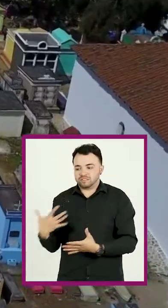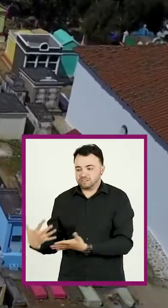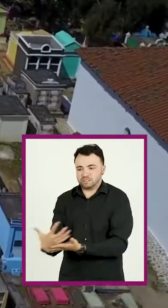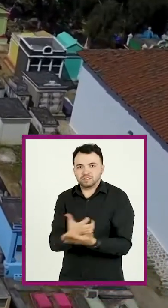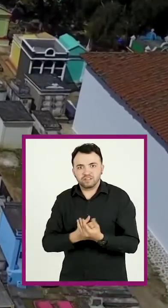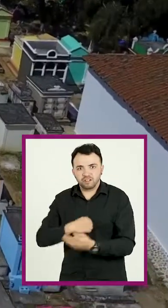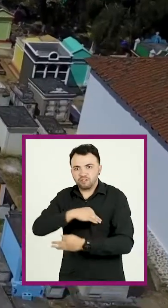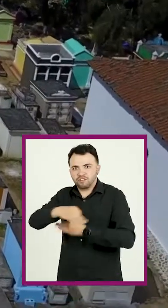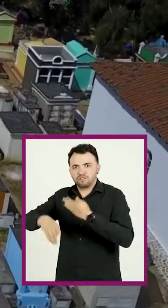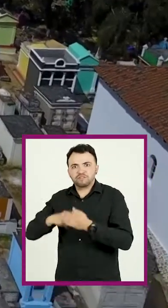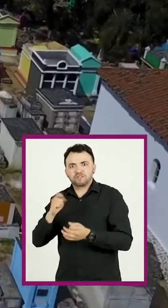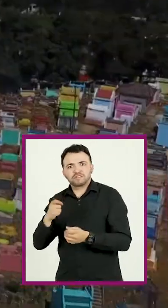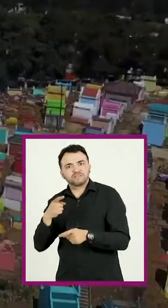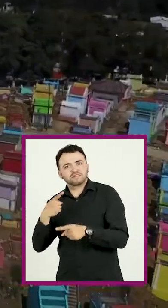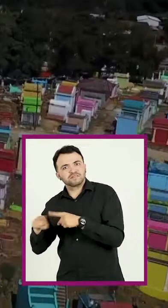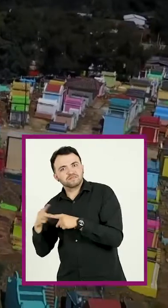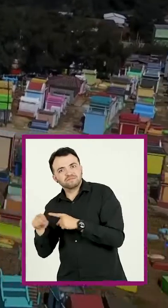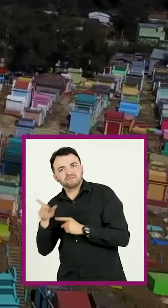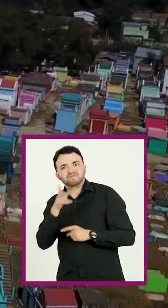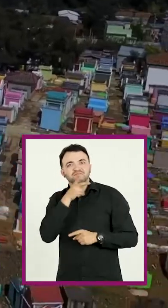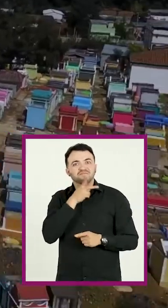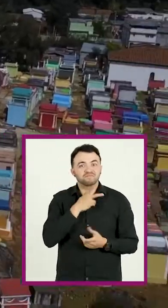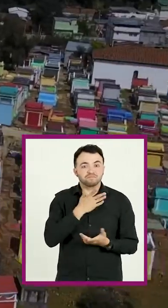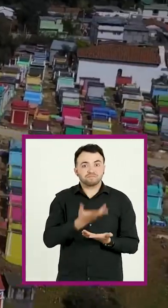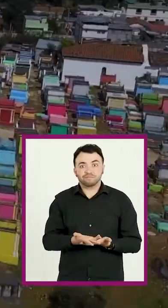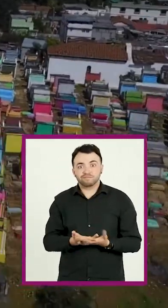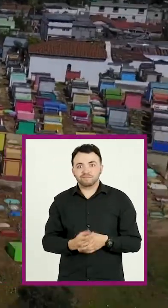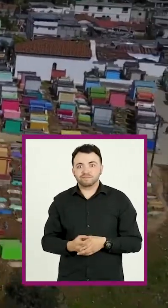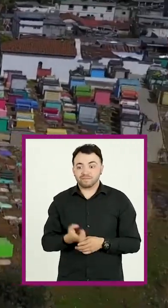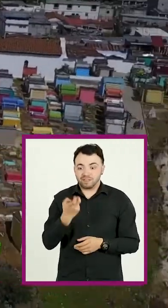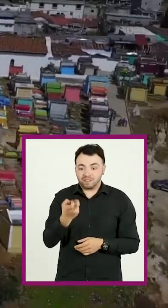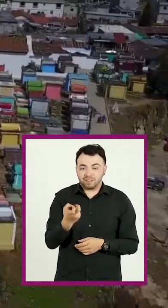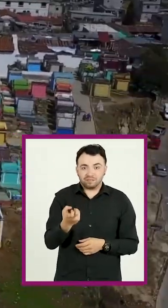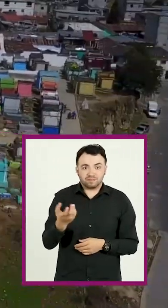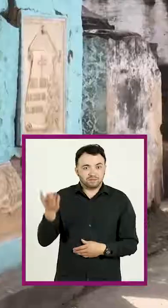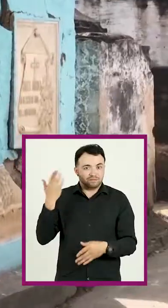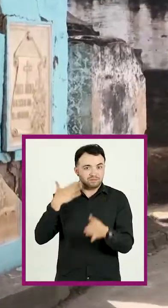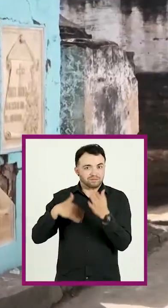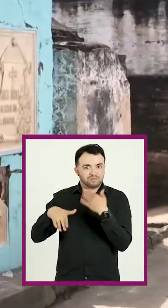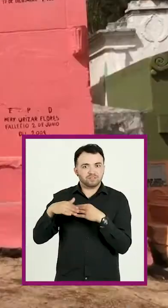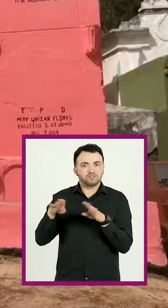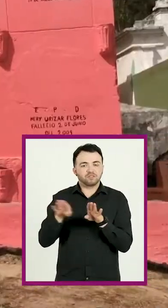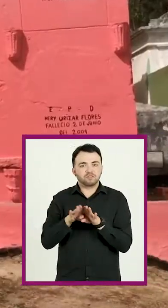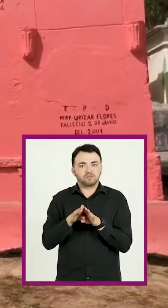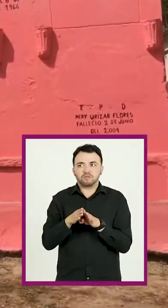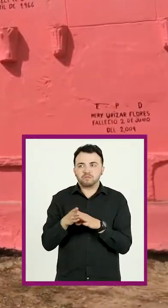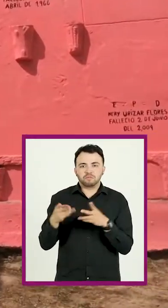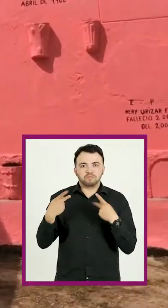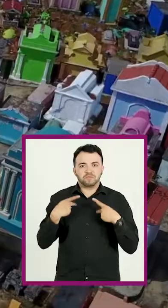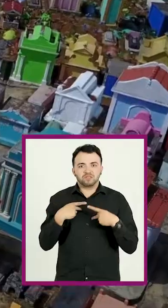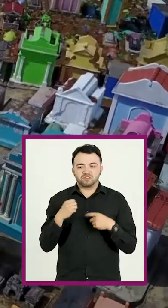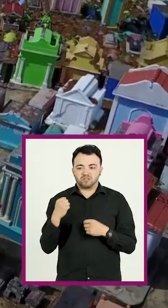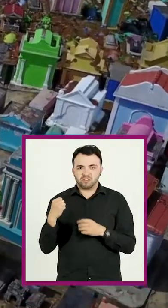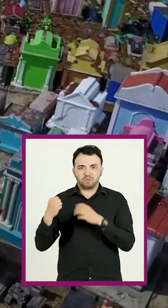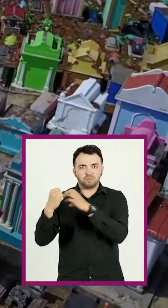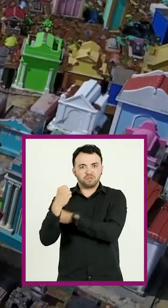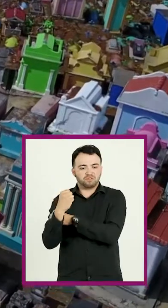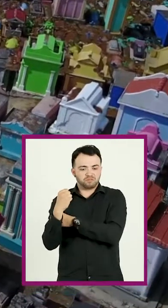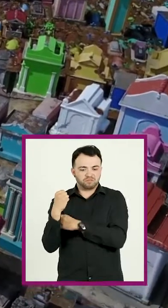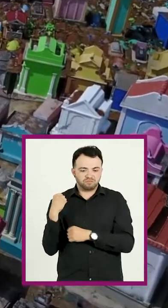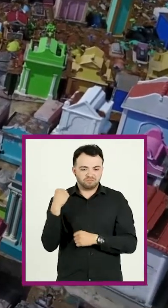siglo XX, esto produjo regímenes genocidas, empeñados en exterminar a campesinos y obreros,